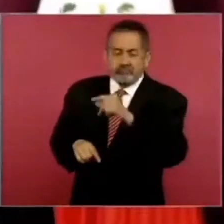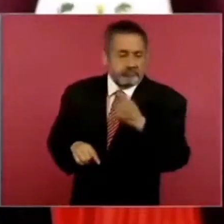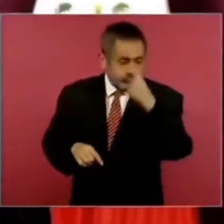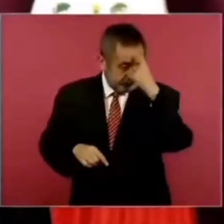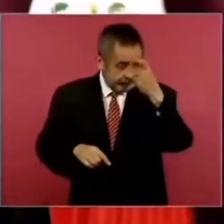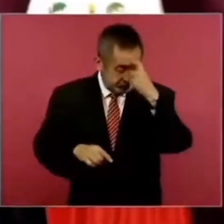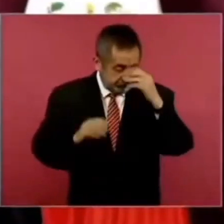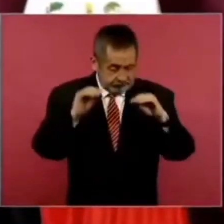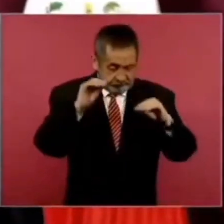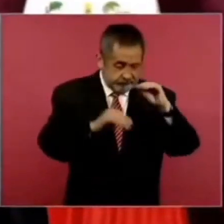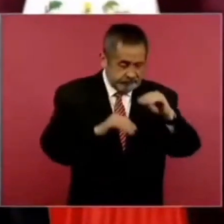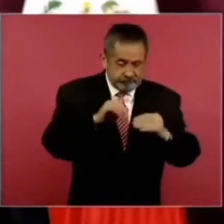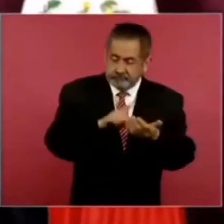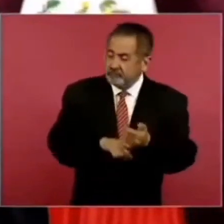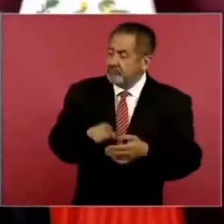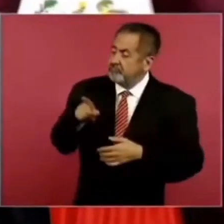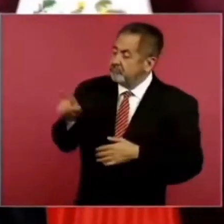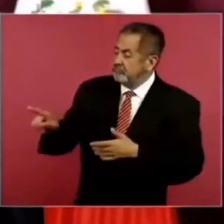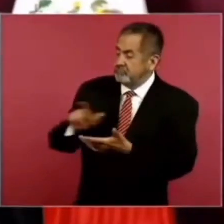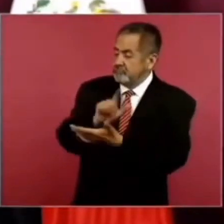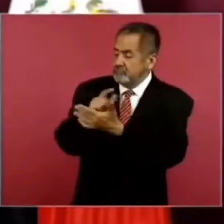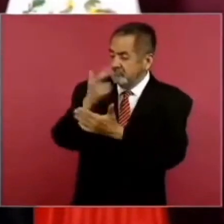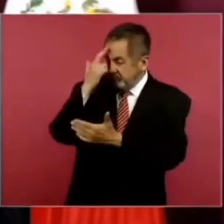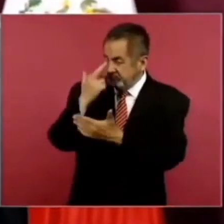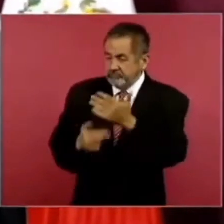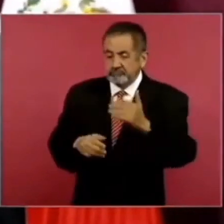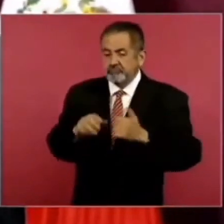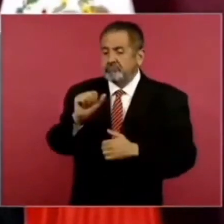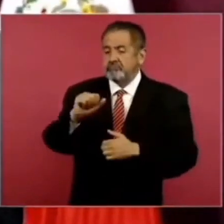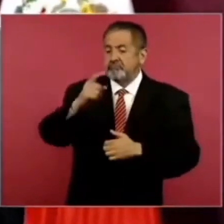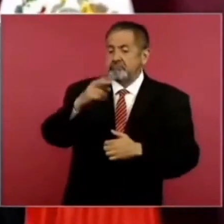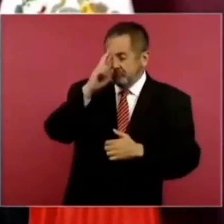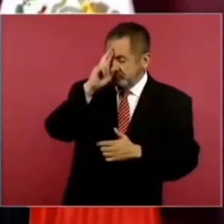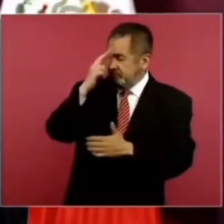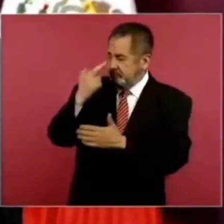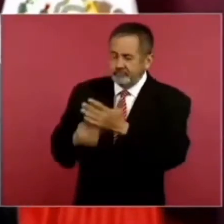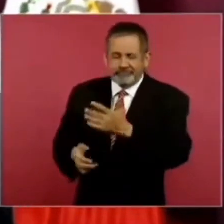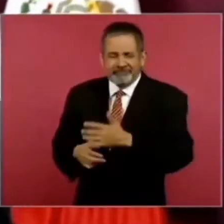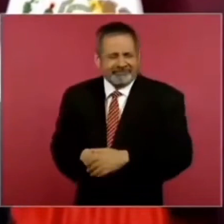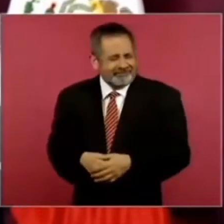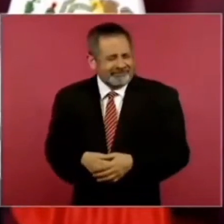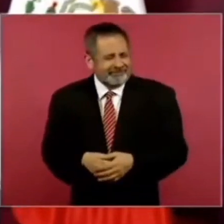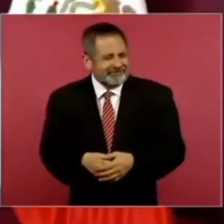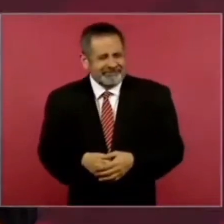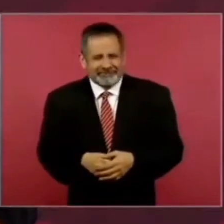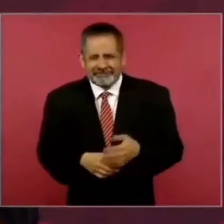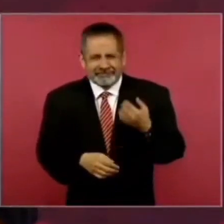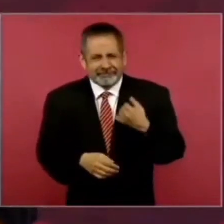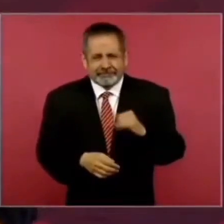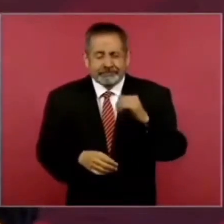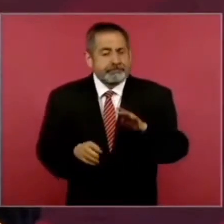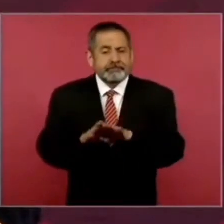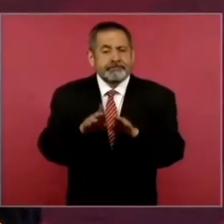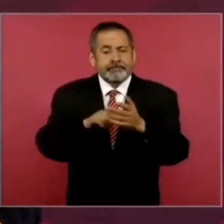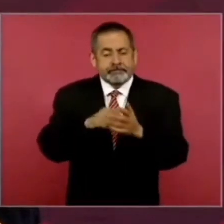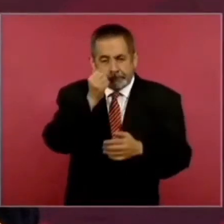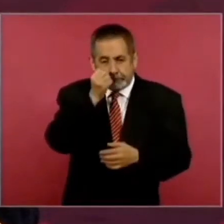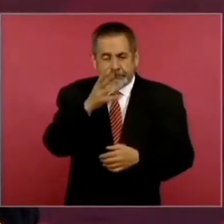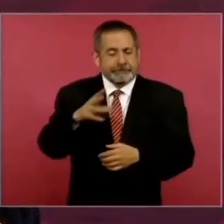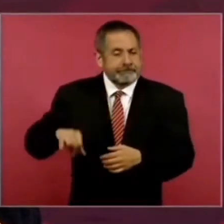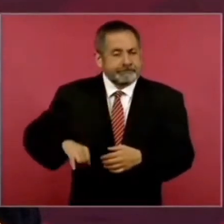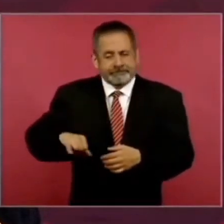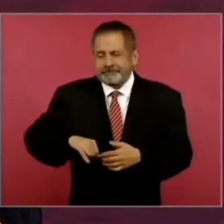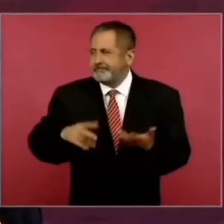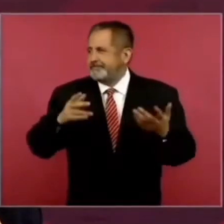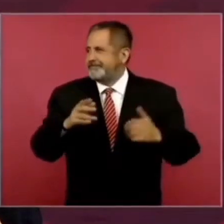inventaron de que había violado un amparo. Y lo más interesante de entonces, o lo